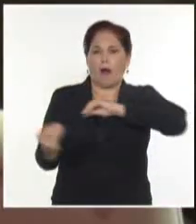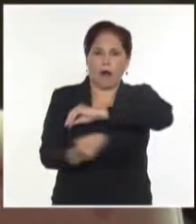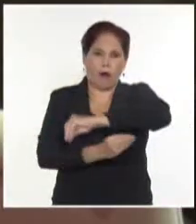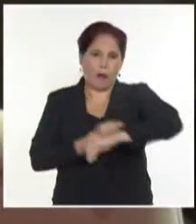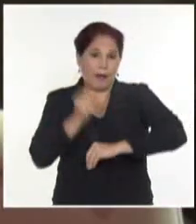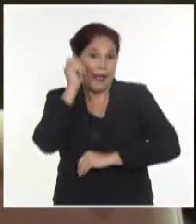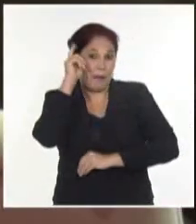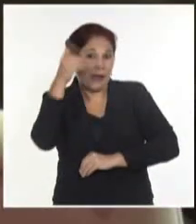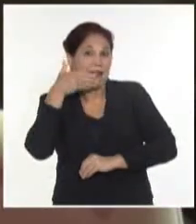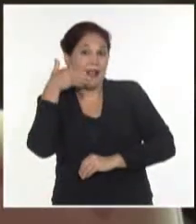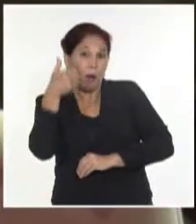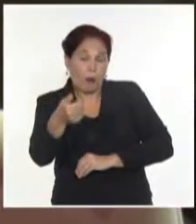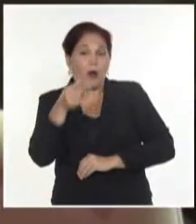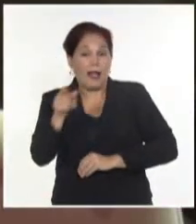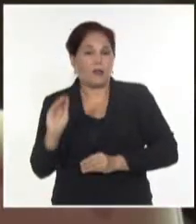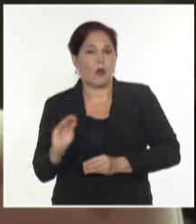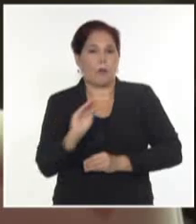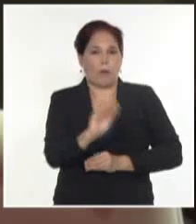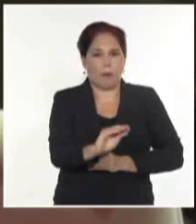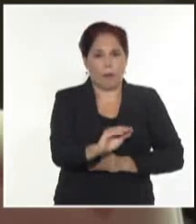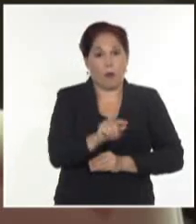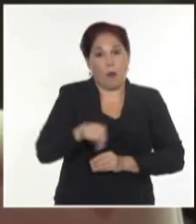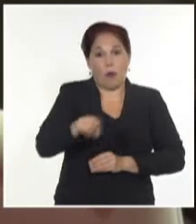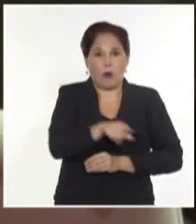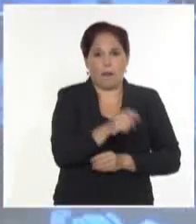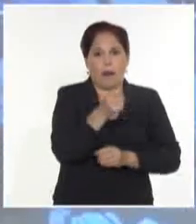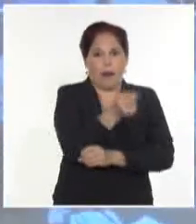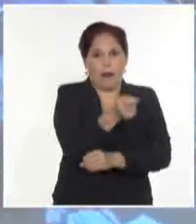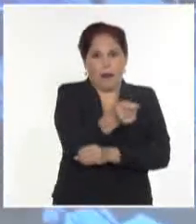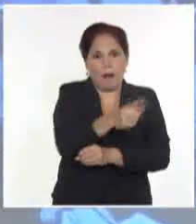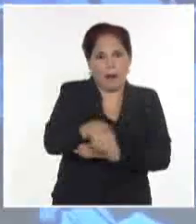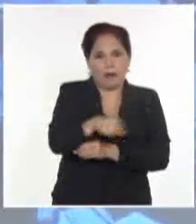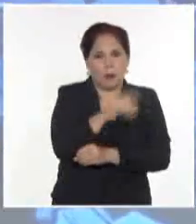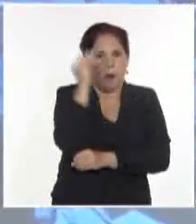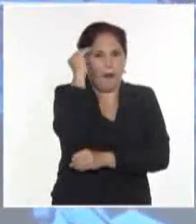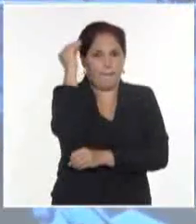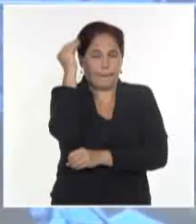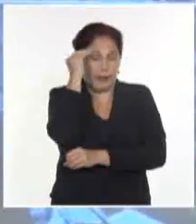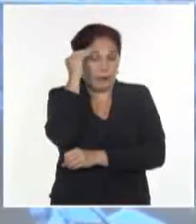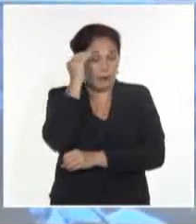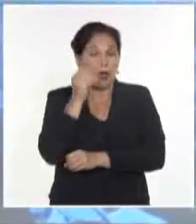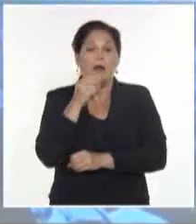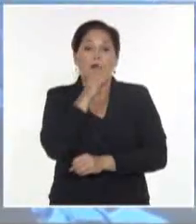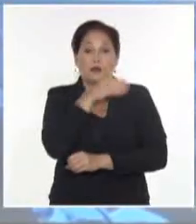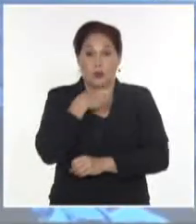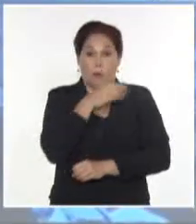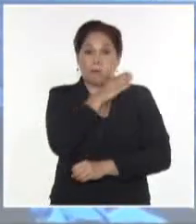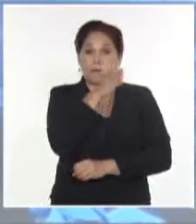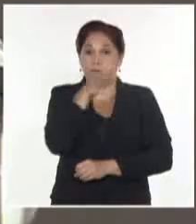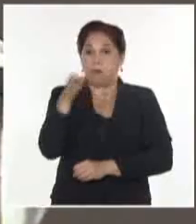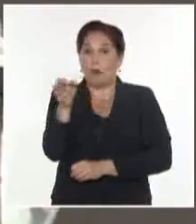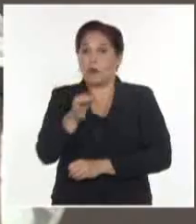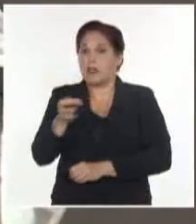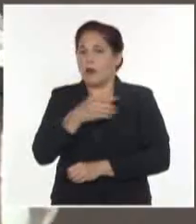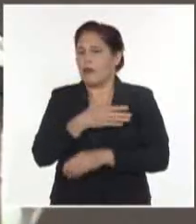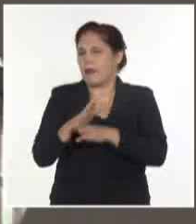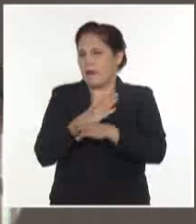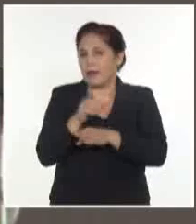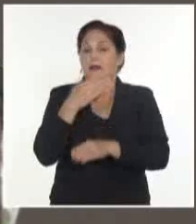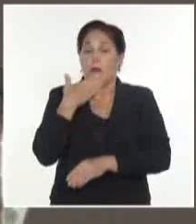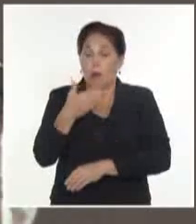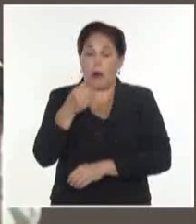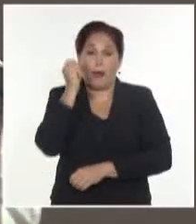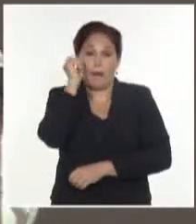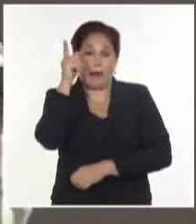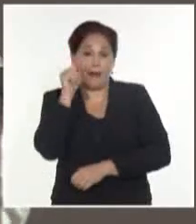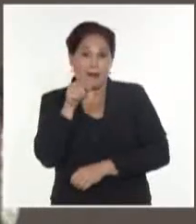experiencias en regla, enfatizó Díaz-Canel, refiriéndose a lo apreciado durante los recorridos por los municipios. Esos son